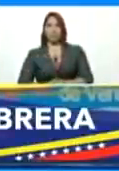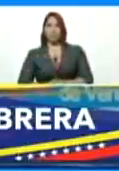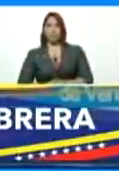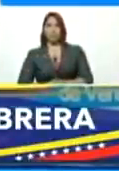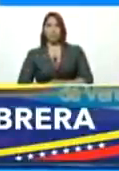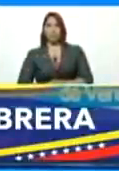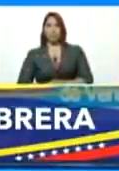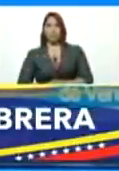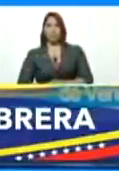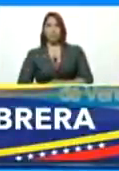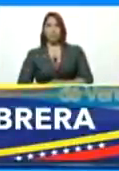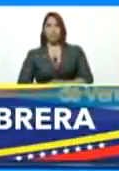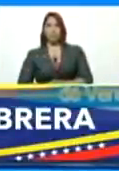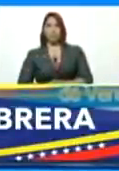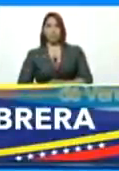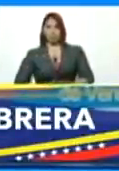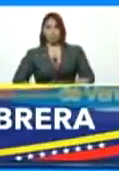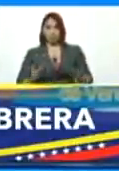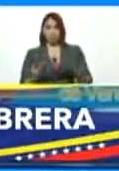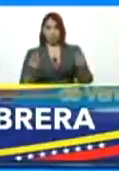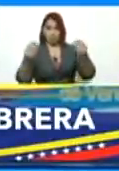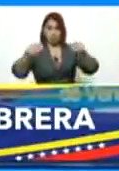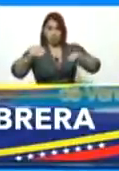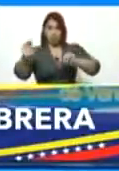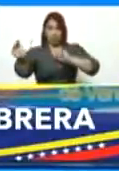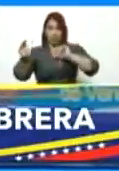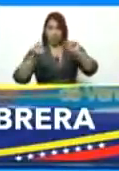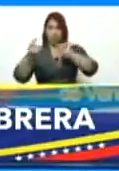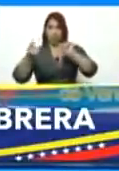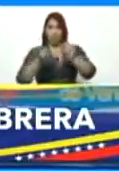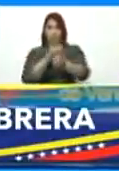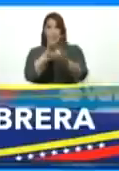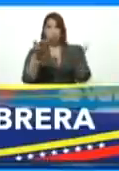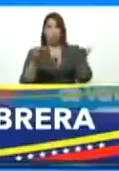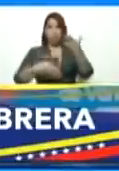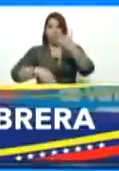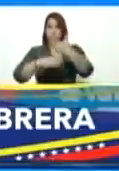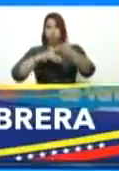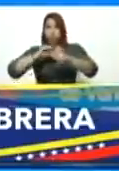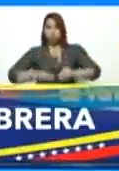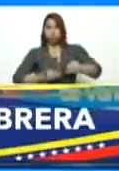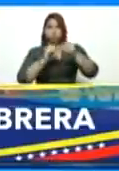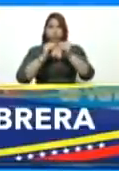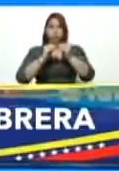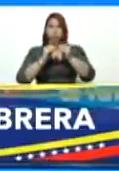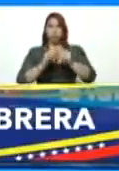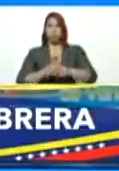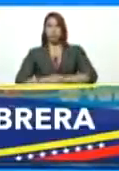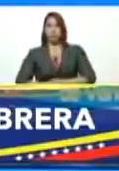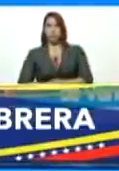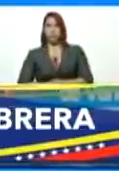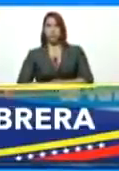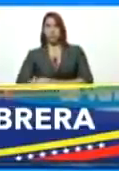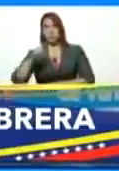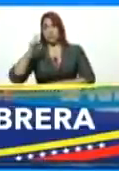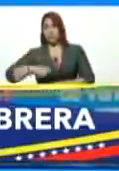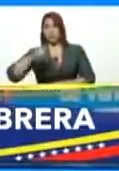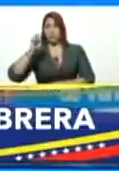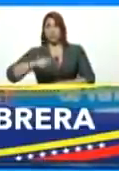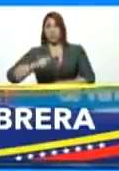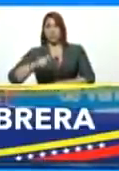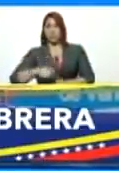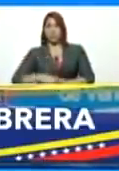que someto el debate de ustedes para ir de una recuperación necesaria